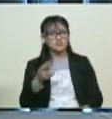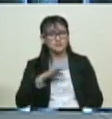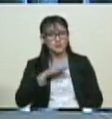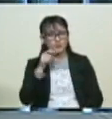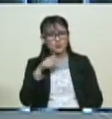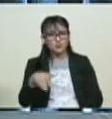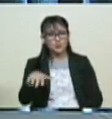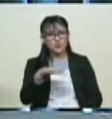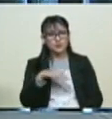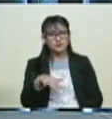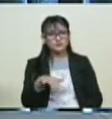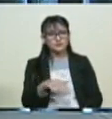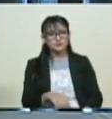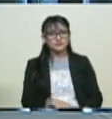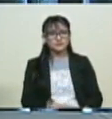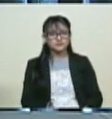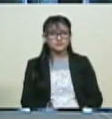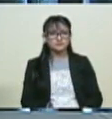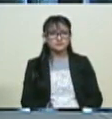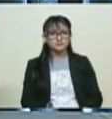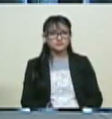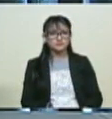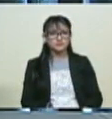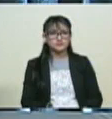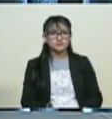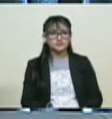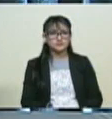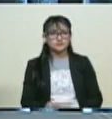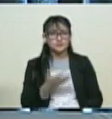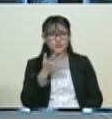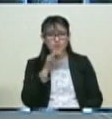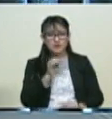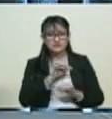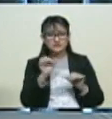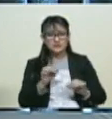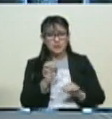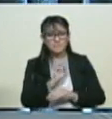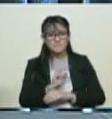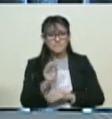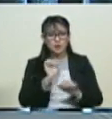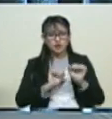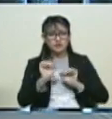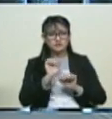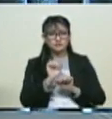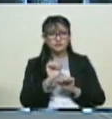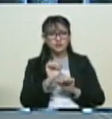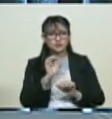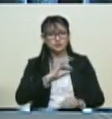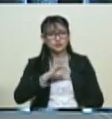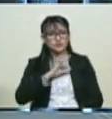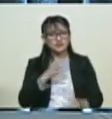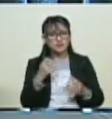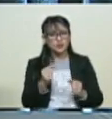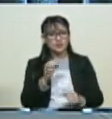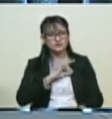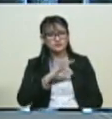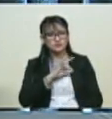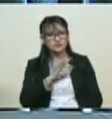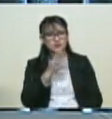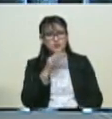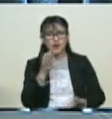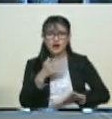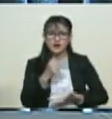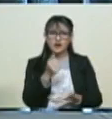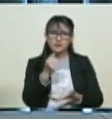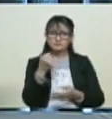pueblo si nosotros no tuviéramos un sistema de protección social de seguridad social si no tuviéramos el sistema de los clave